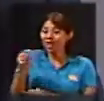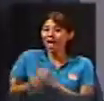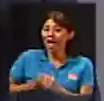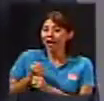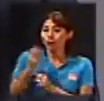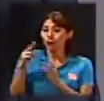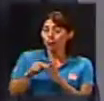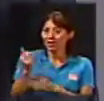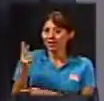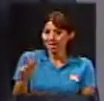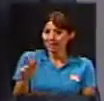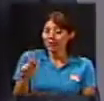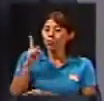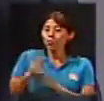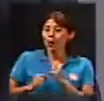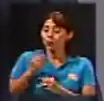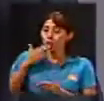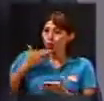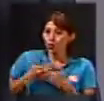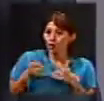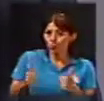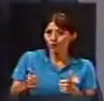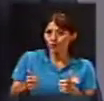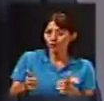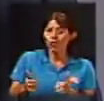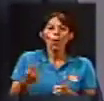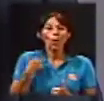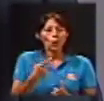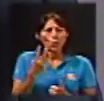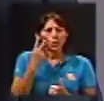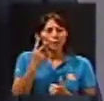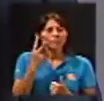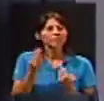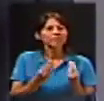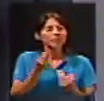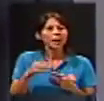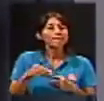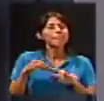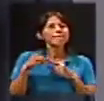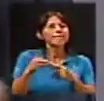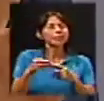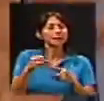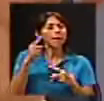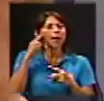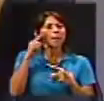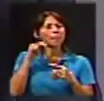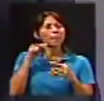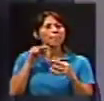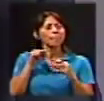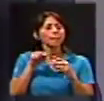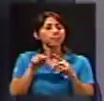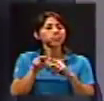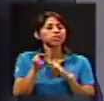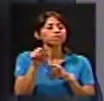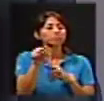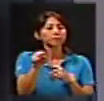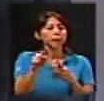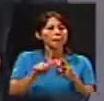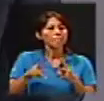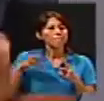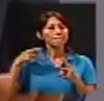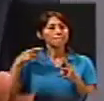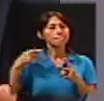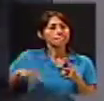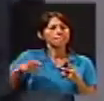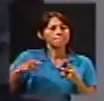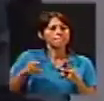proyecciones. La principal proyección y el principal riesgo que tiene este país es el petróleo. Si el